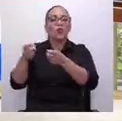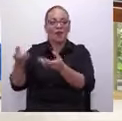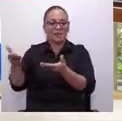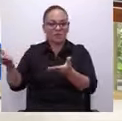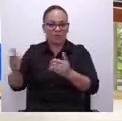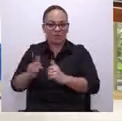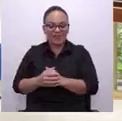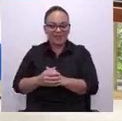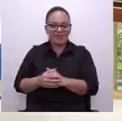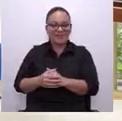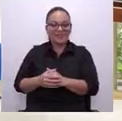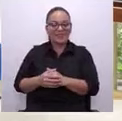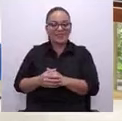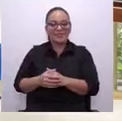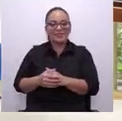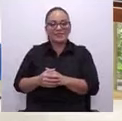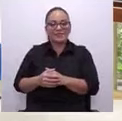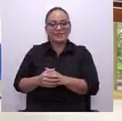cosas